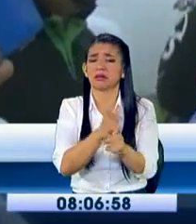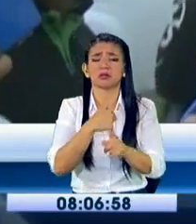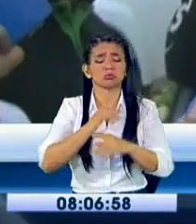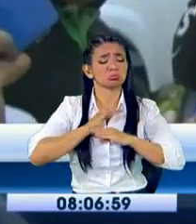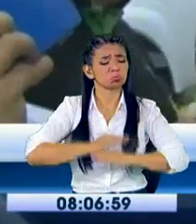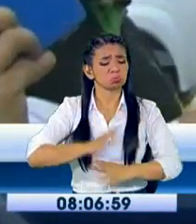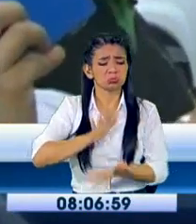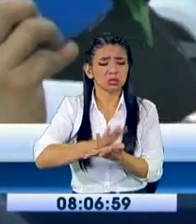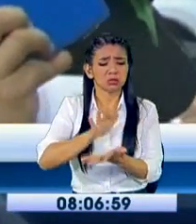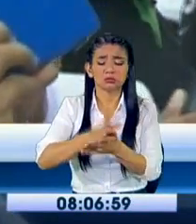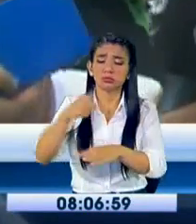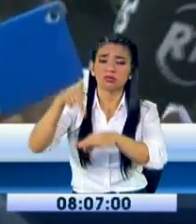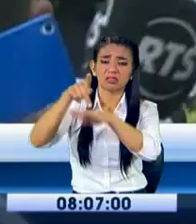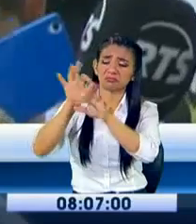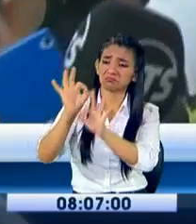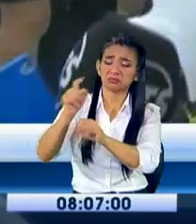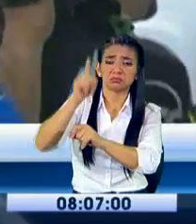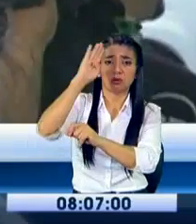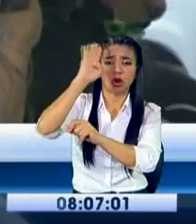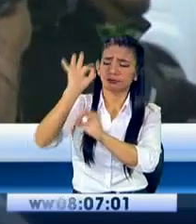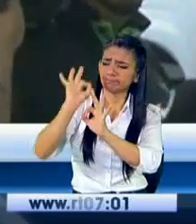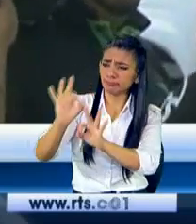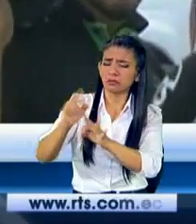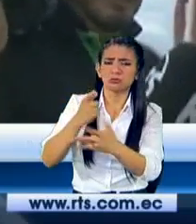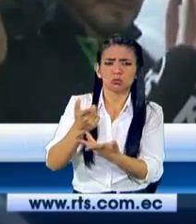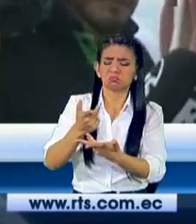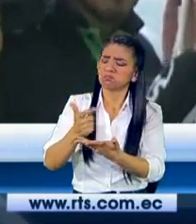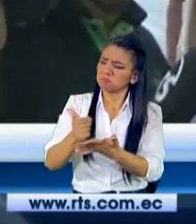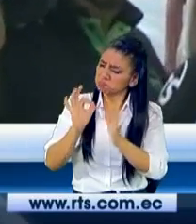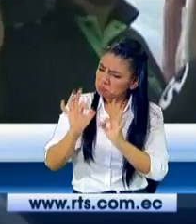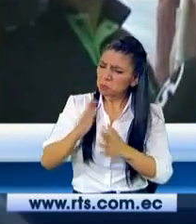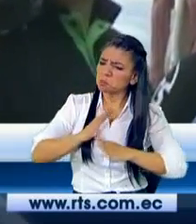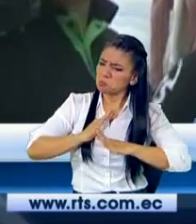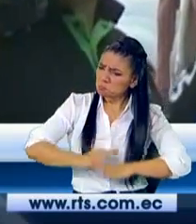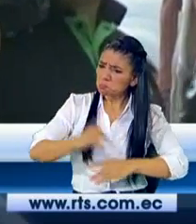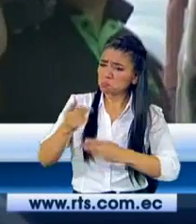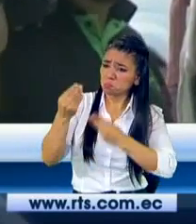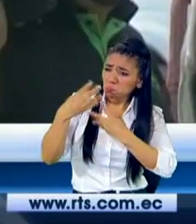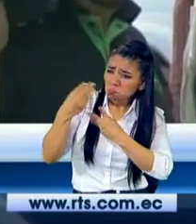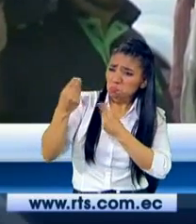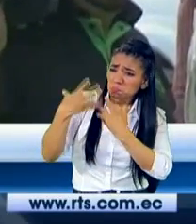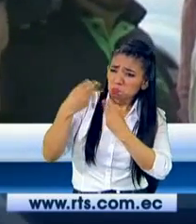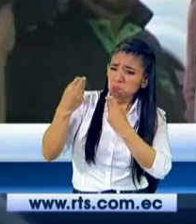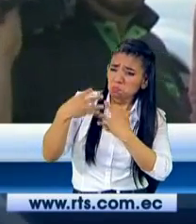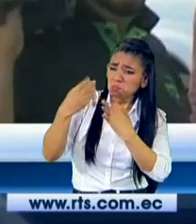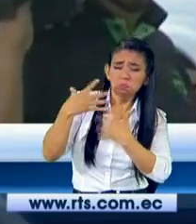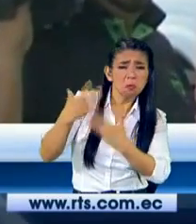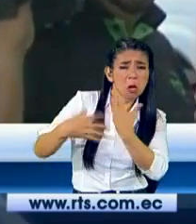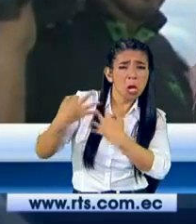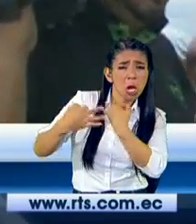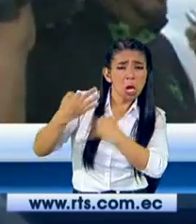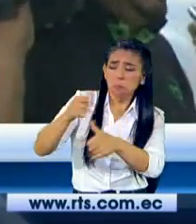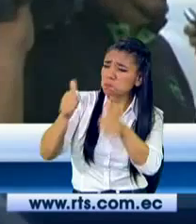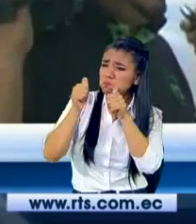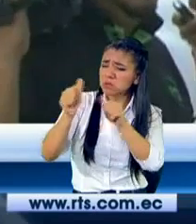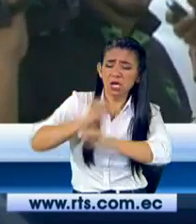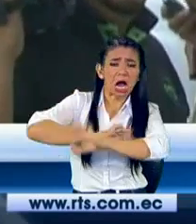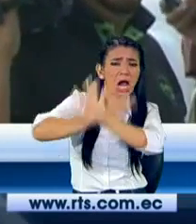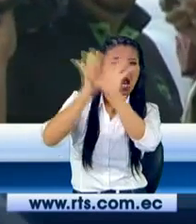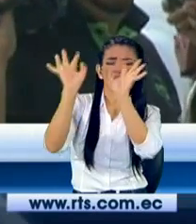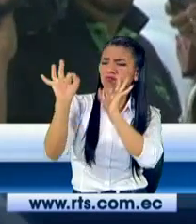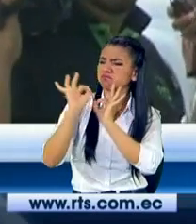ausencia de $4,000. ¿Qué se hicieron los $4,000? Hoy, al hacer la reconstrucción de los hechos, el perito ha dicho, pero si el